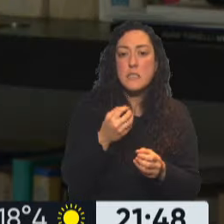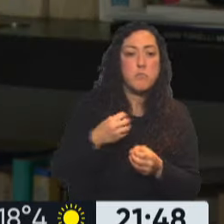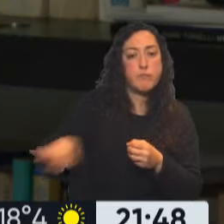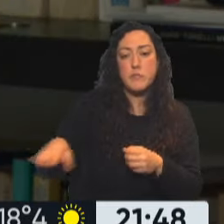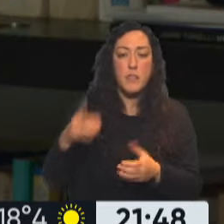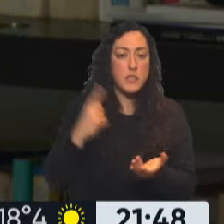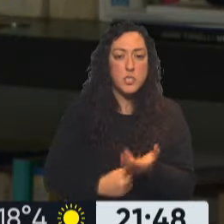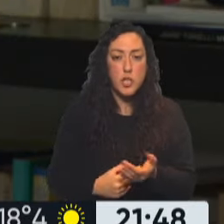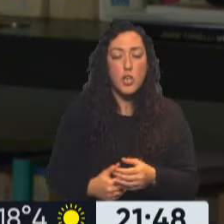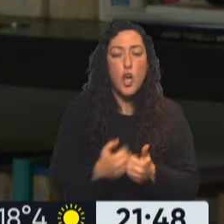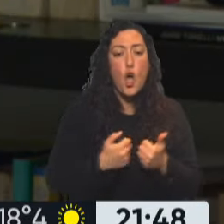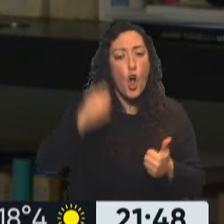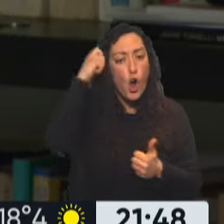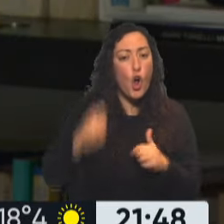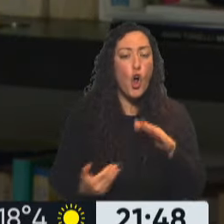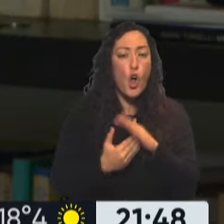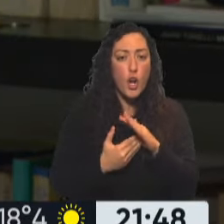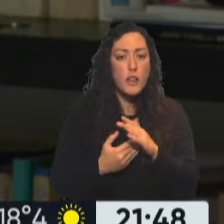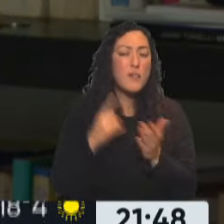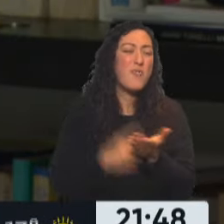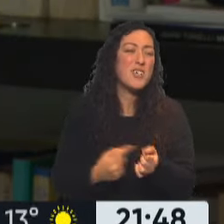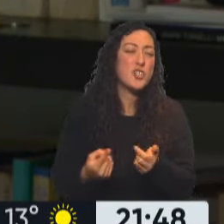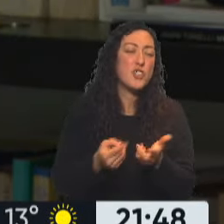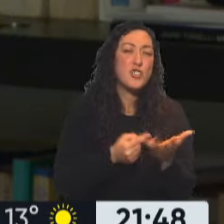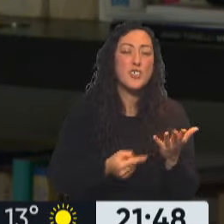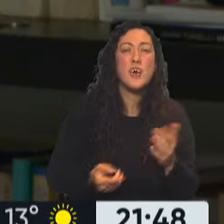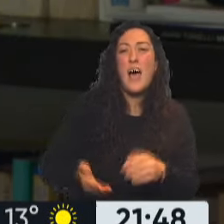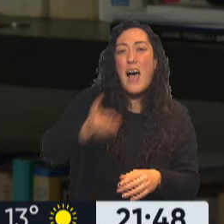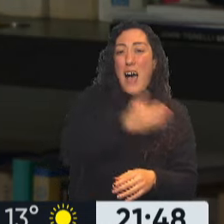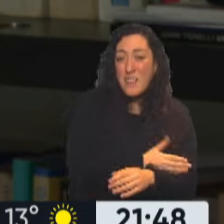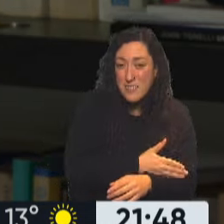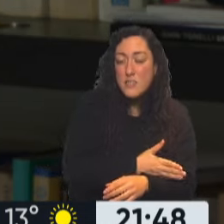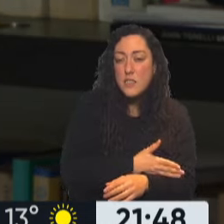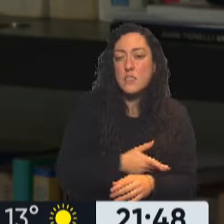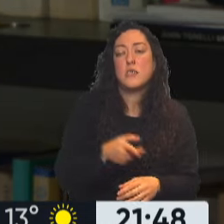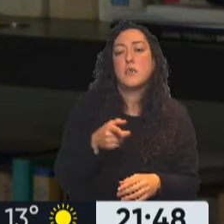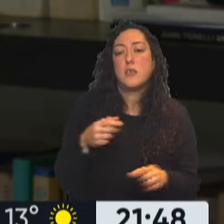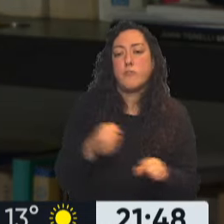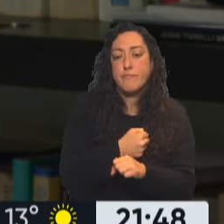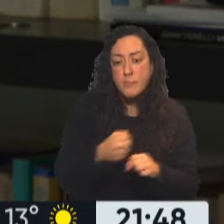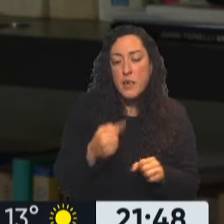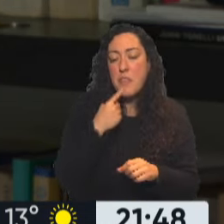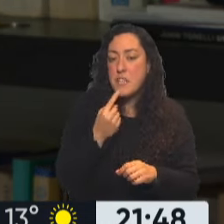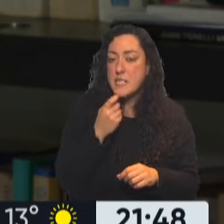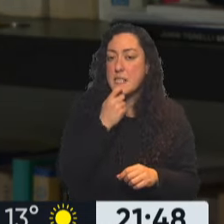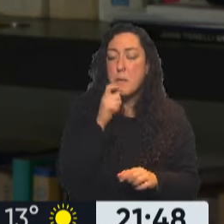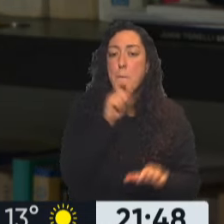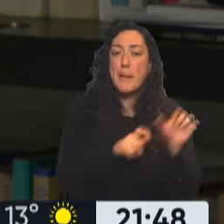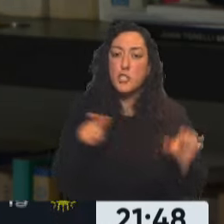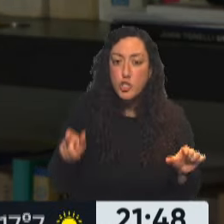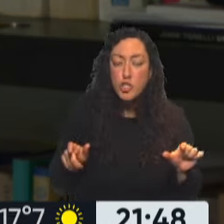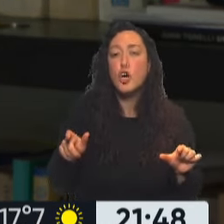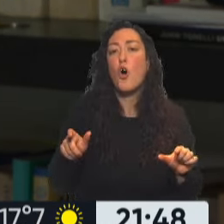que la Corte hizo fue ratificar fallos de instancias anteriores en donde se había dicho que si aquellas personas